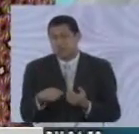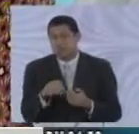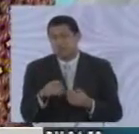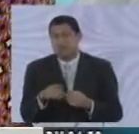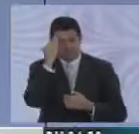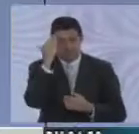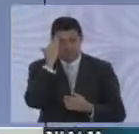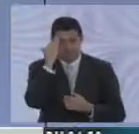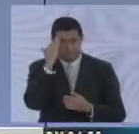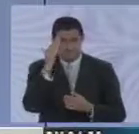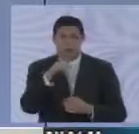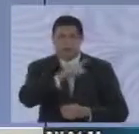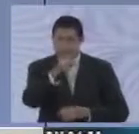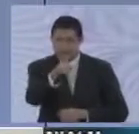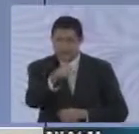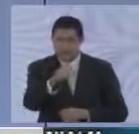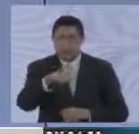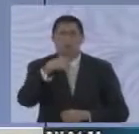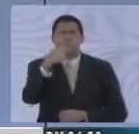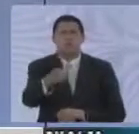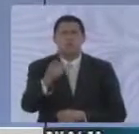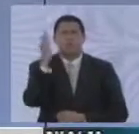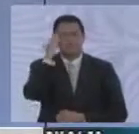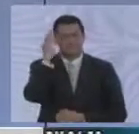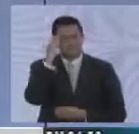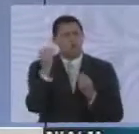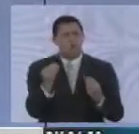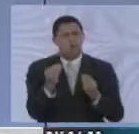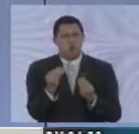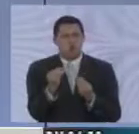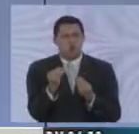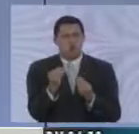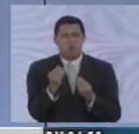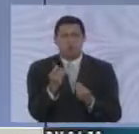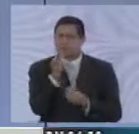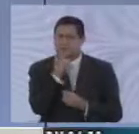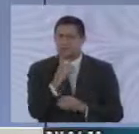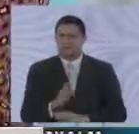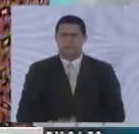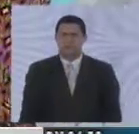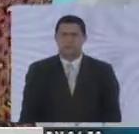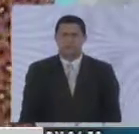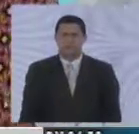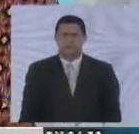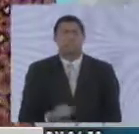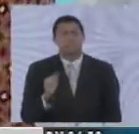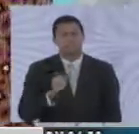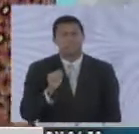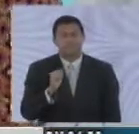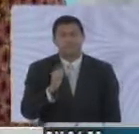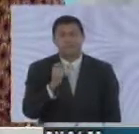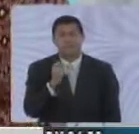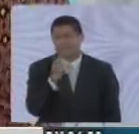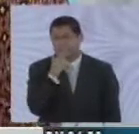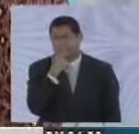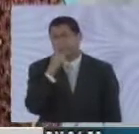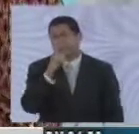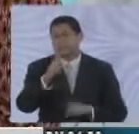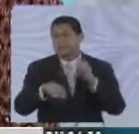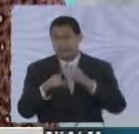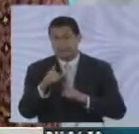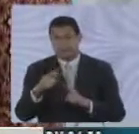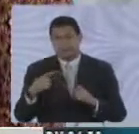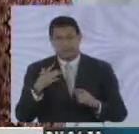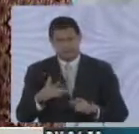proceso quirúrgico. A ver, ya después del diagnóstico, ¿cómo es el tratamiento? Sí, bueno, el tratamiento va orientado dependiendo del